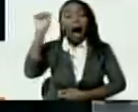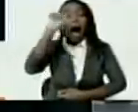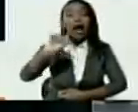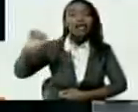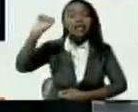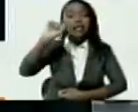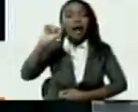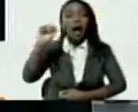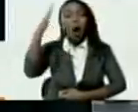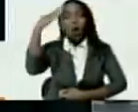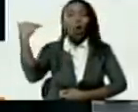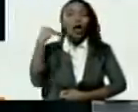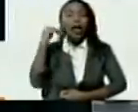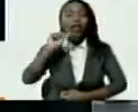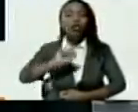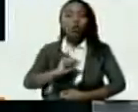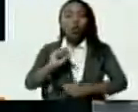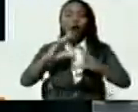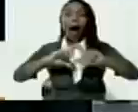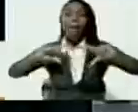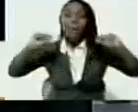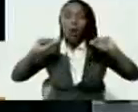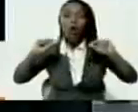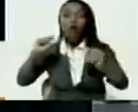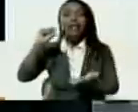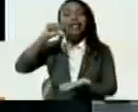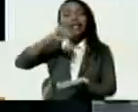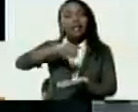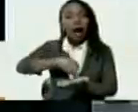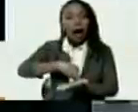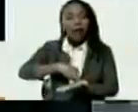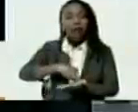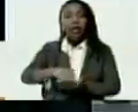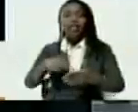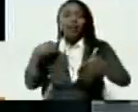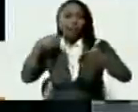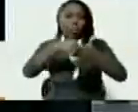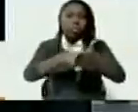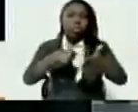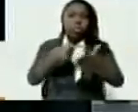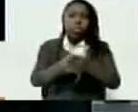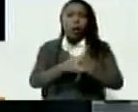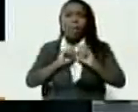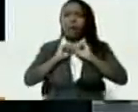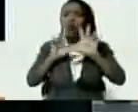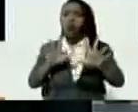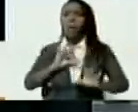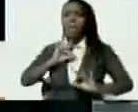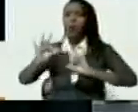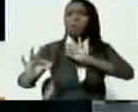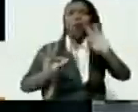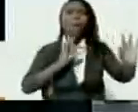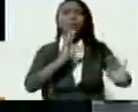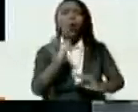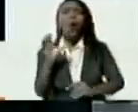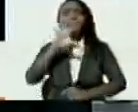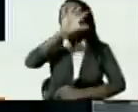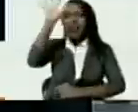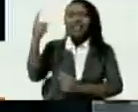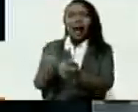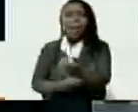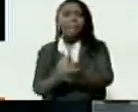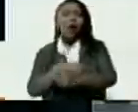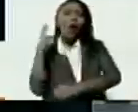Sur, Japón, Irán. Está golpeando despiadadamente a países hermanos de